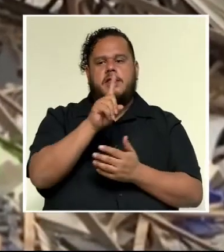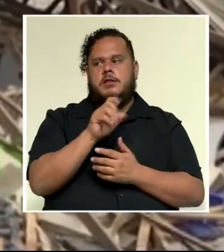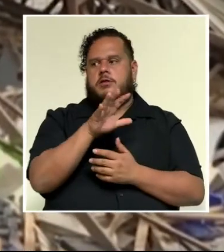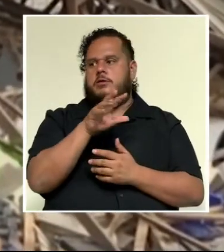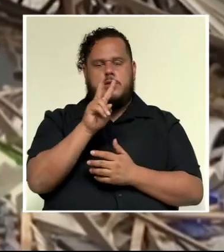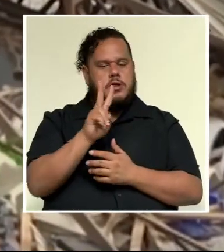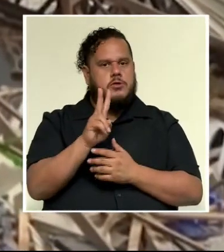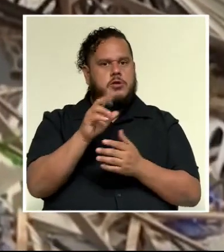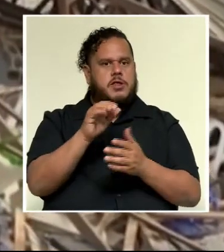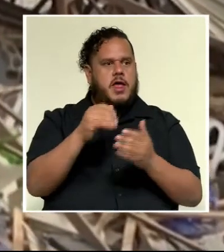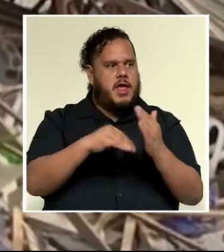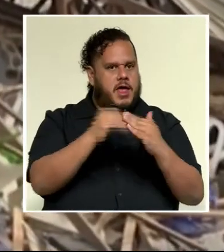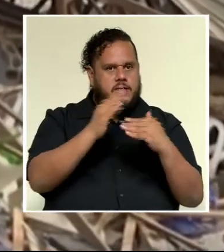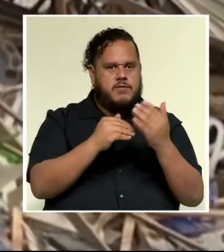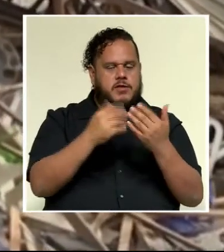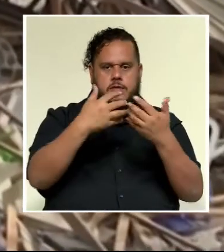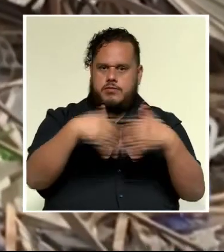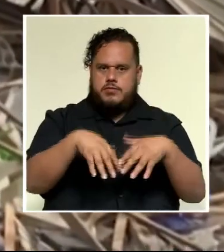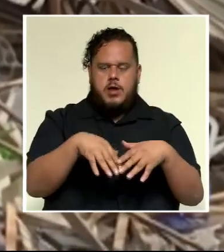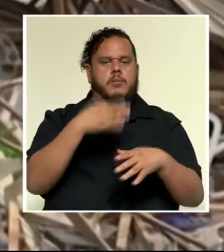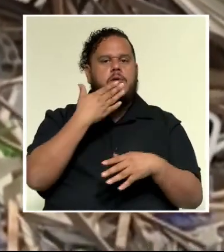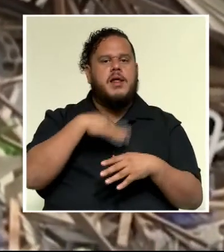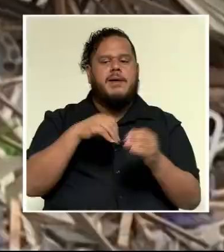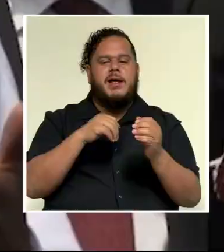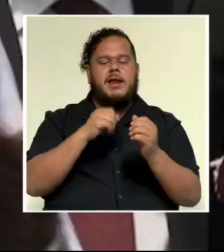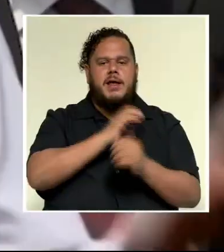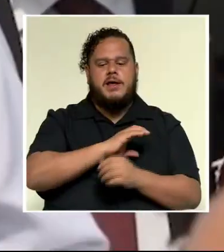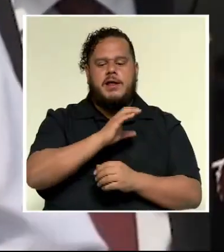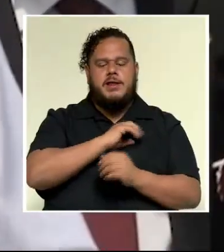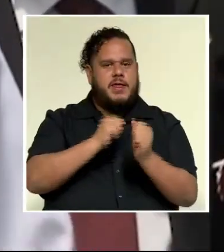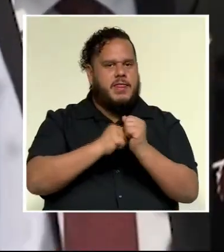se han derrumbado en esa ciudad por la mala calidad de la construcción.